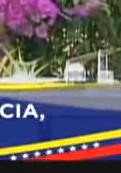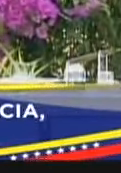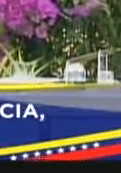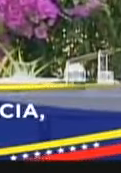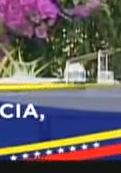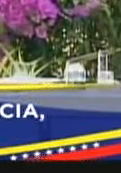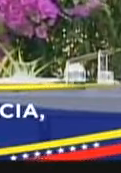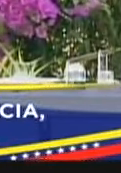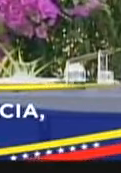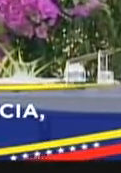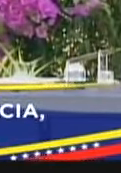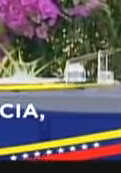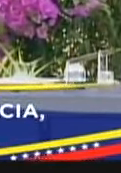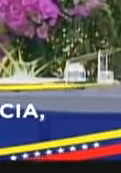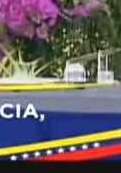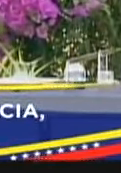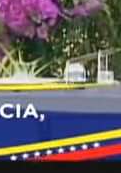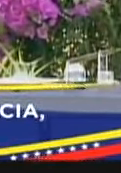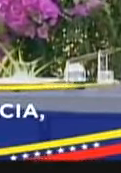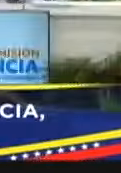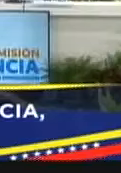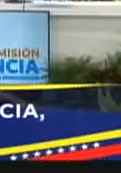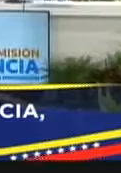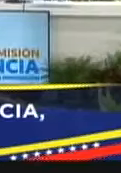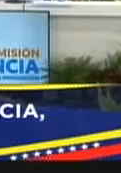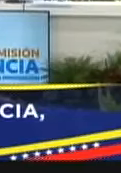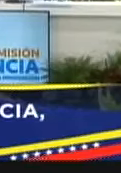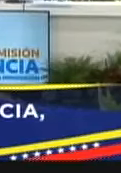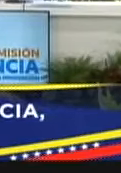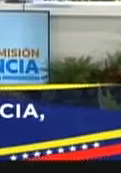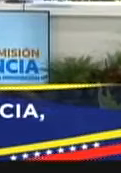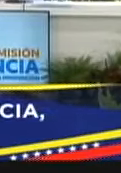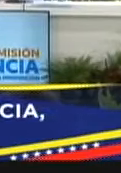¿Quién creó las redes sociales dominantes en el mundo?